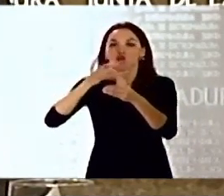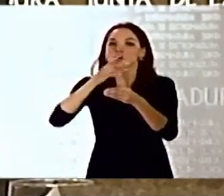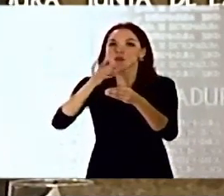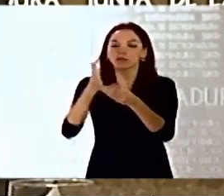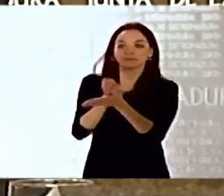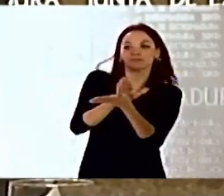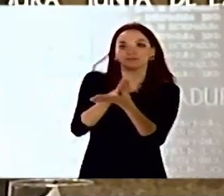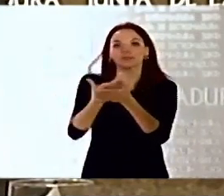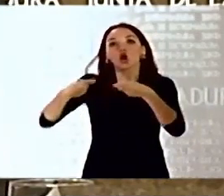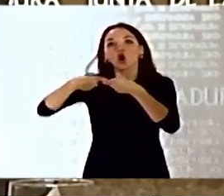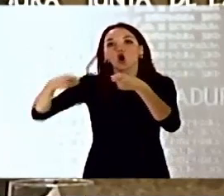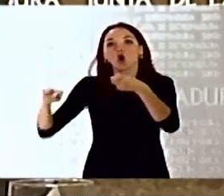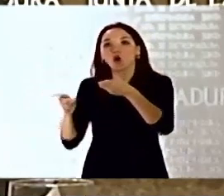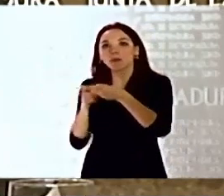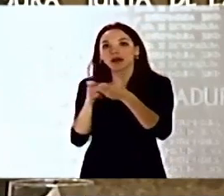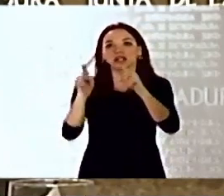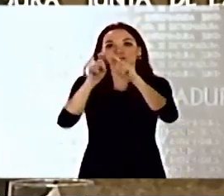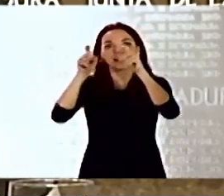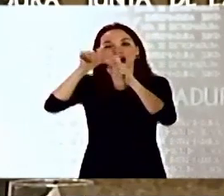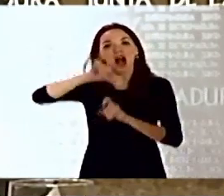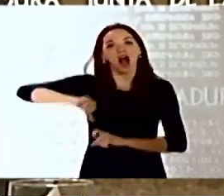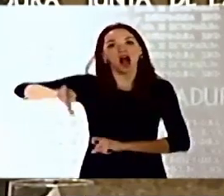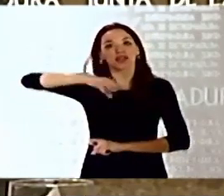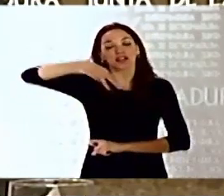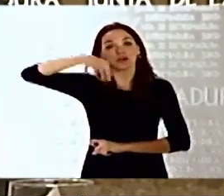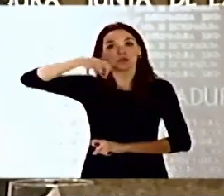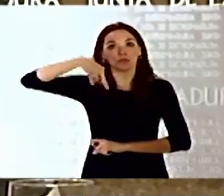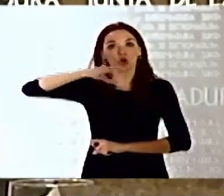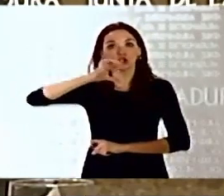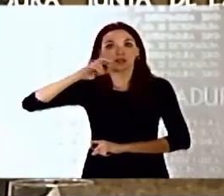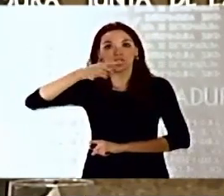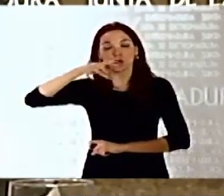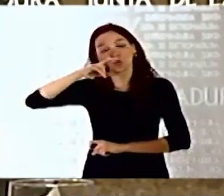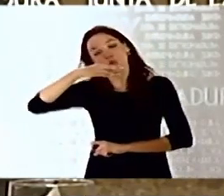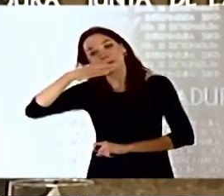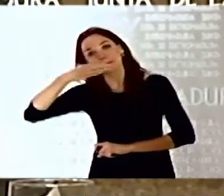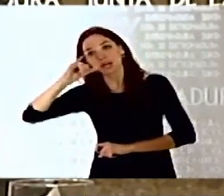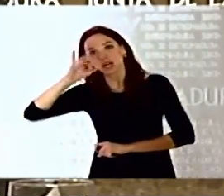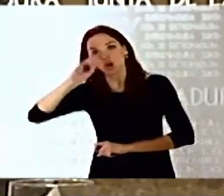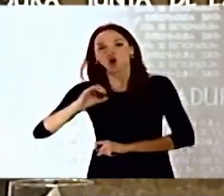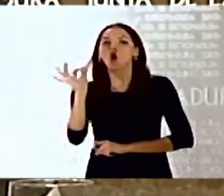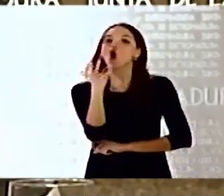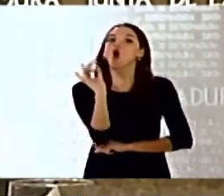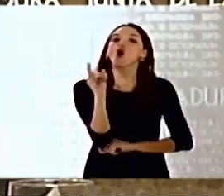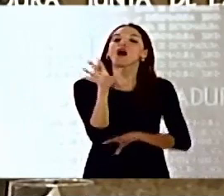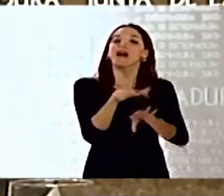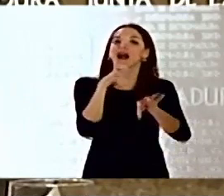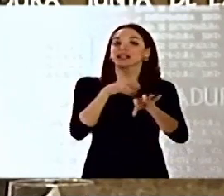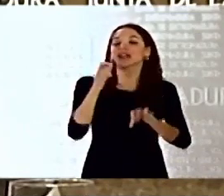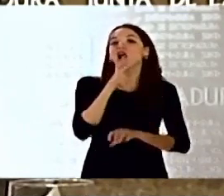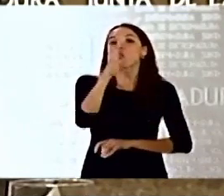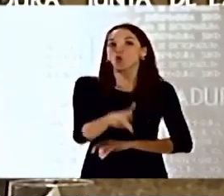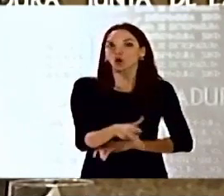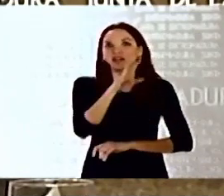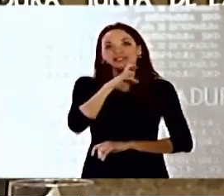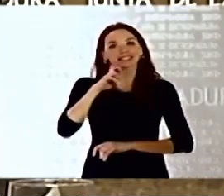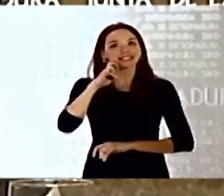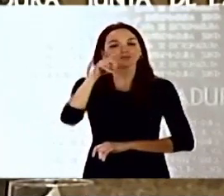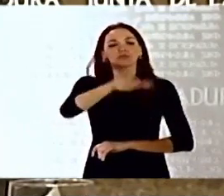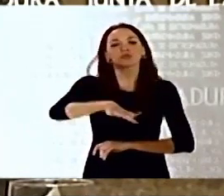dos cooperativas de aceites de Monterrubio de La Serena, y lo que está haciendo la DEO Gata Urdes en el norte de la provincia de